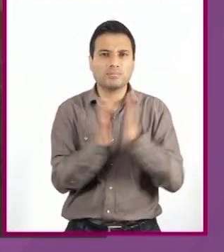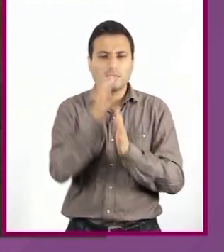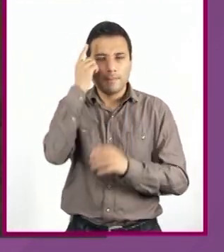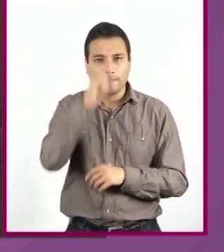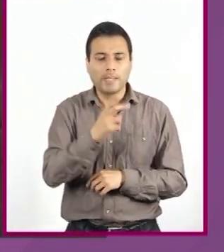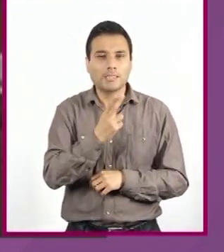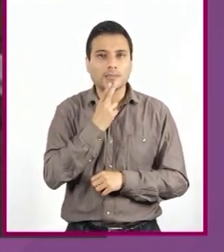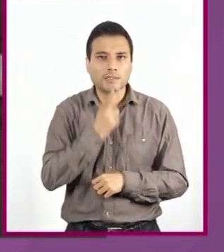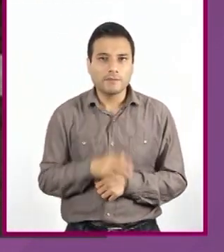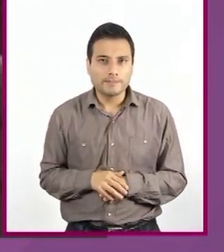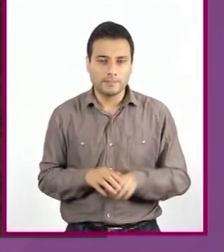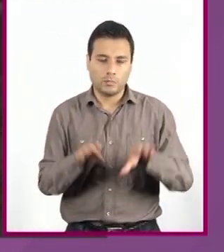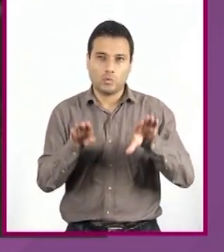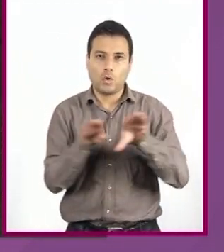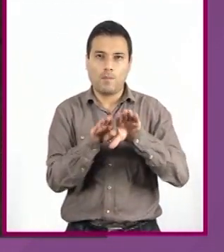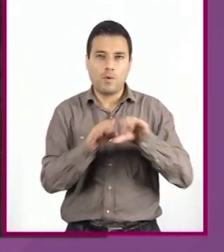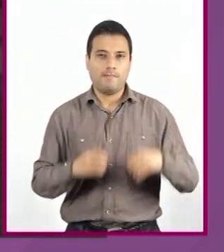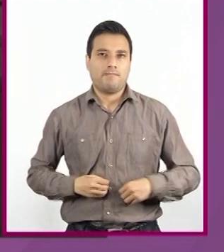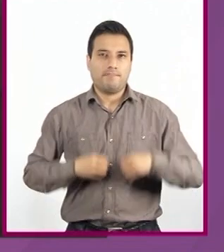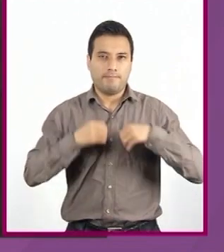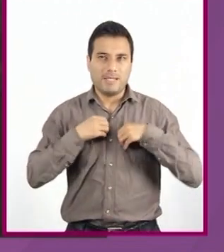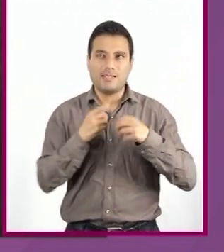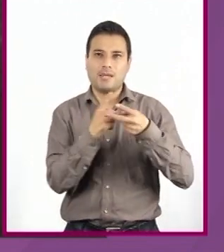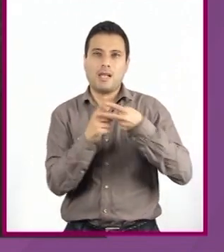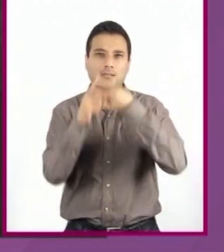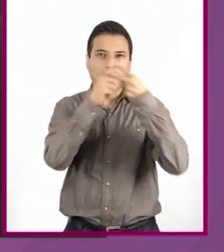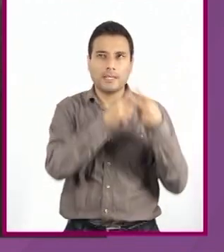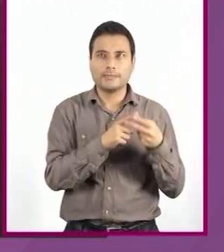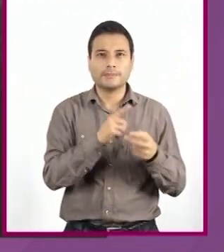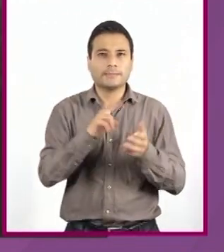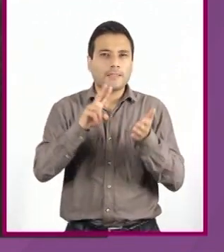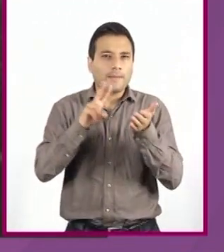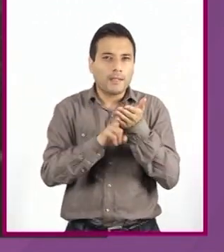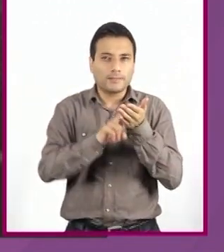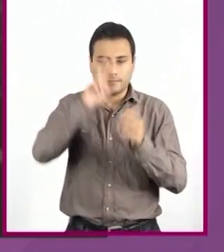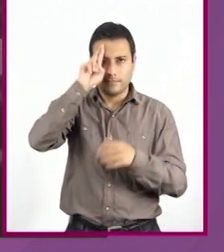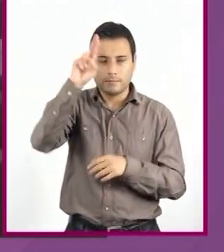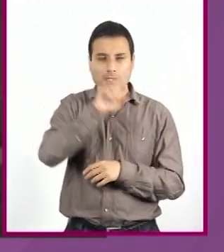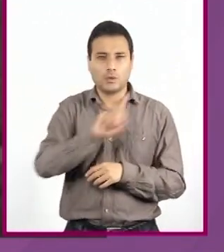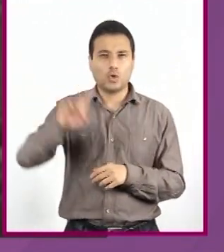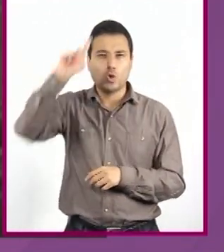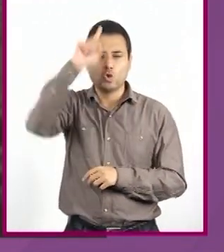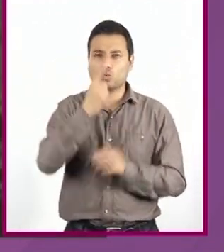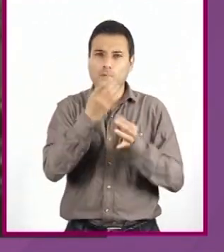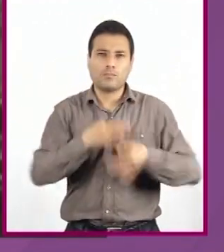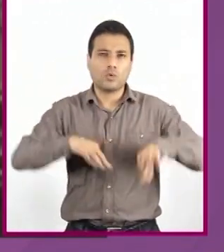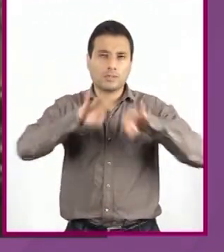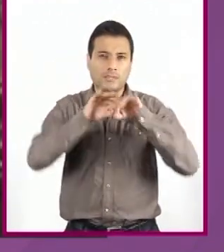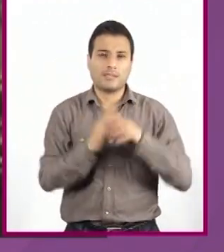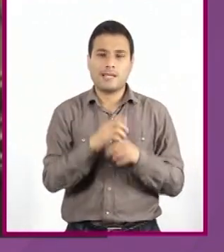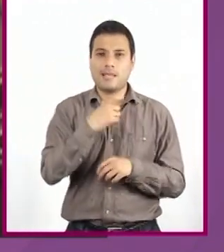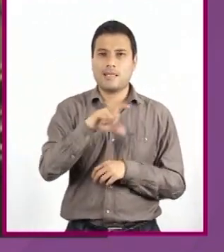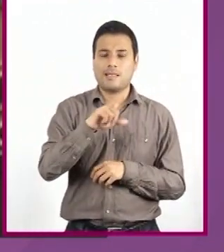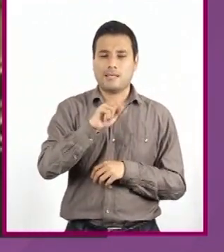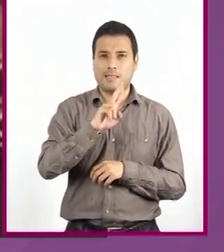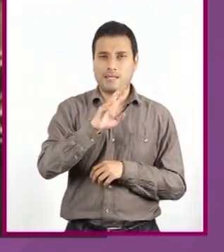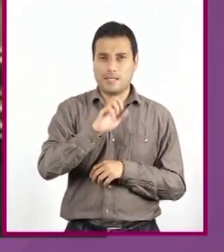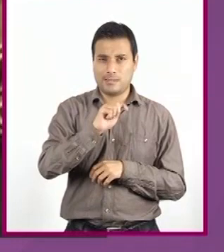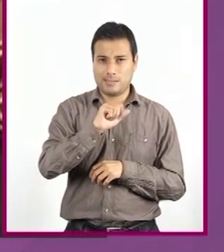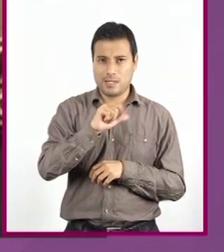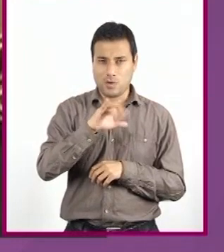propiciar la continuidad de la vida y el movimiento de los astros. Su dios principal fue Quetzalcóatl y su gemelo precioso